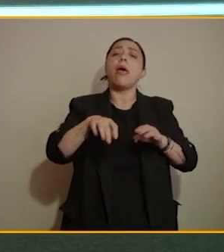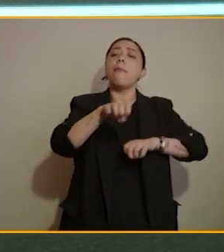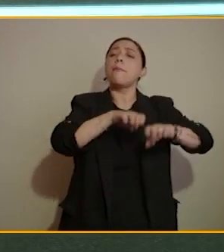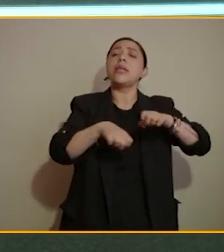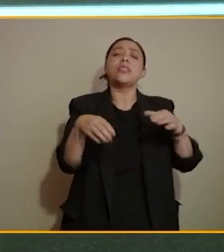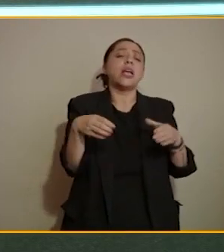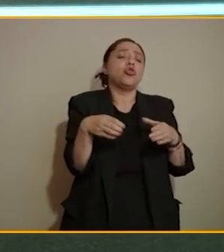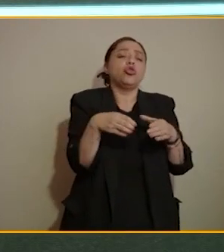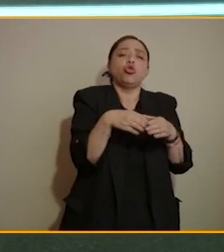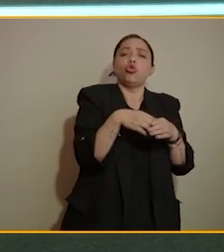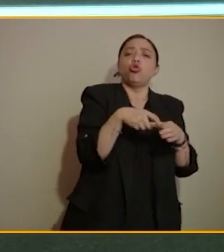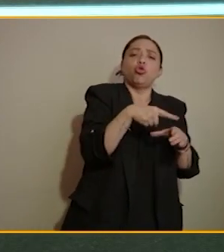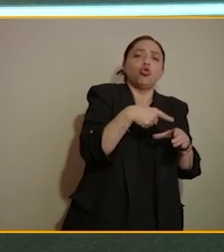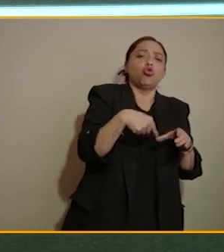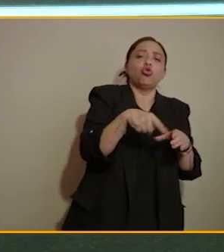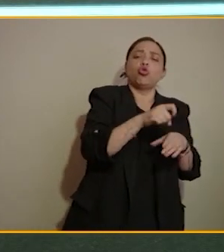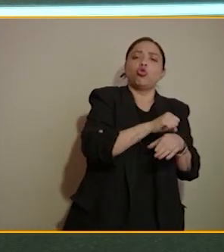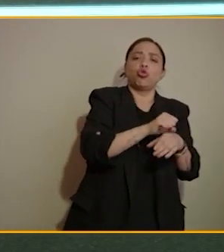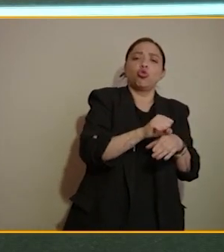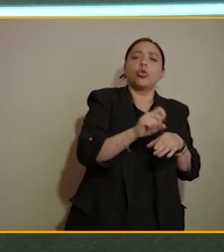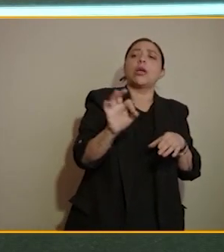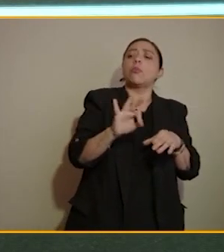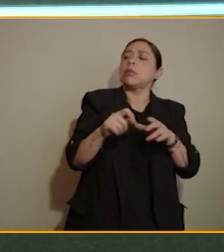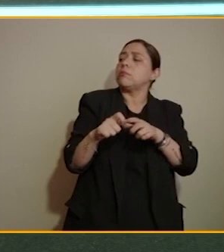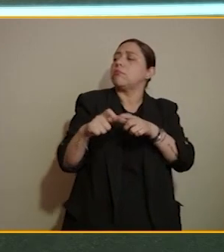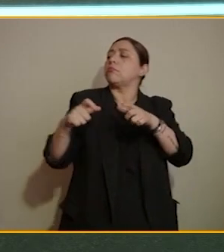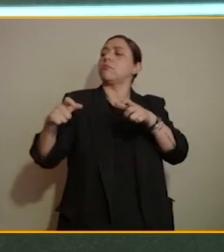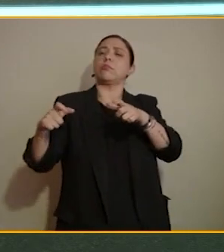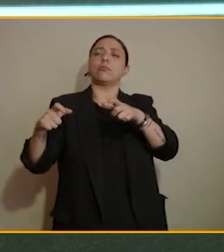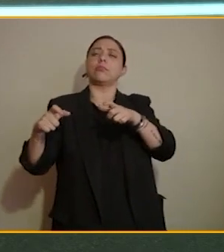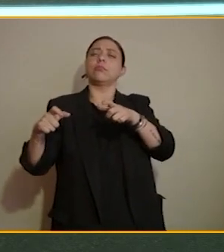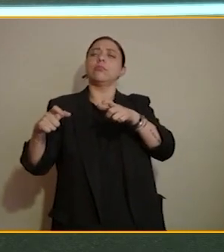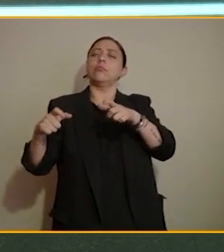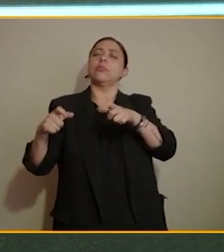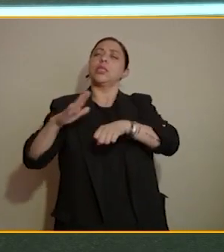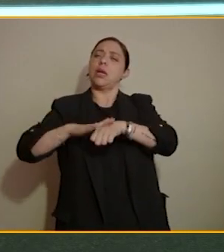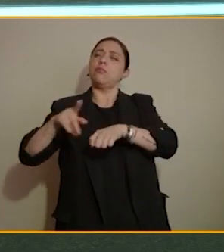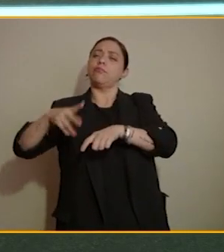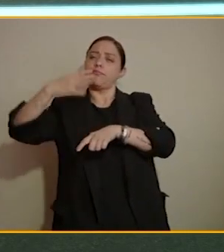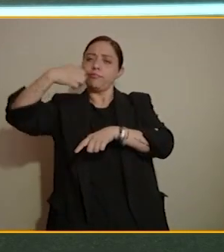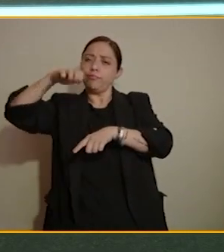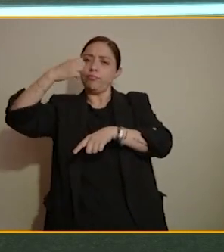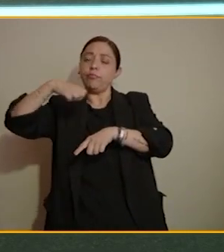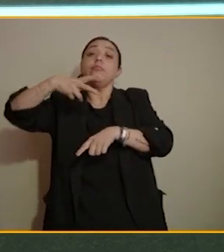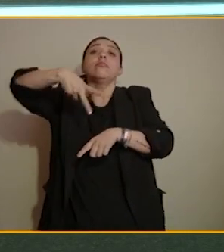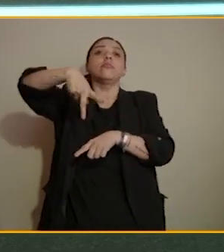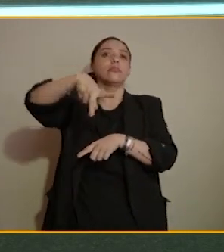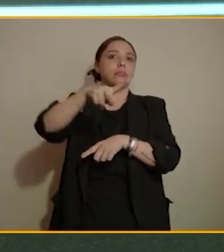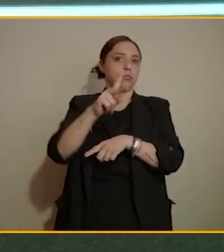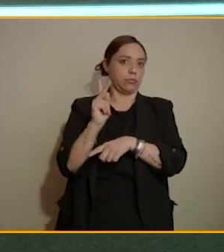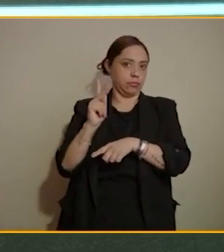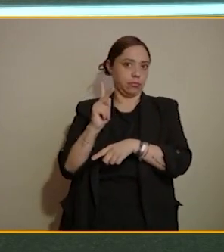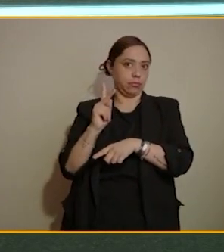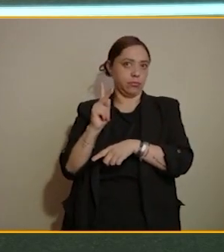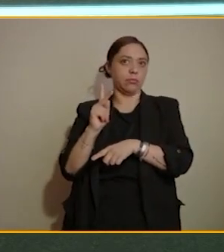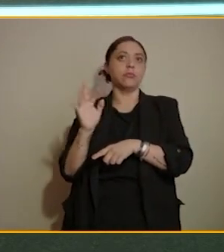al mediano que lo tiene un poquito más resuelto. Pero ¿qué pasa en el amplio espectro con todos los que van para